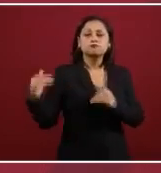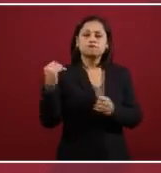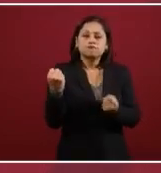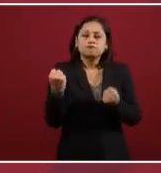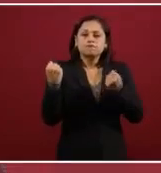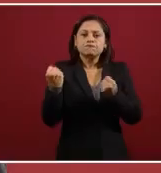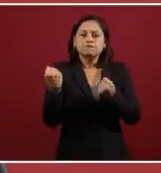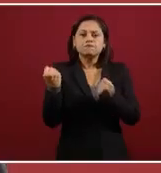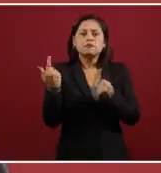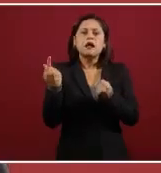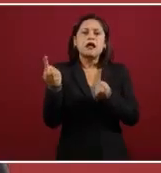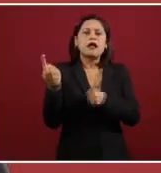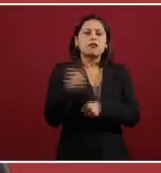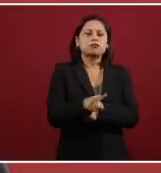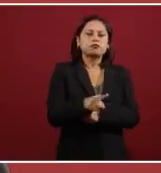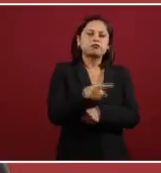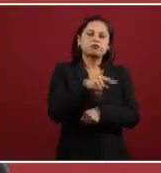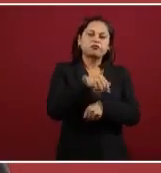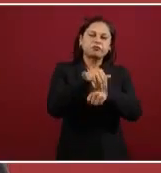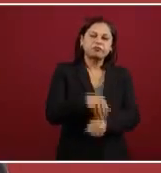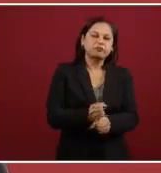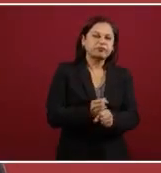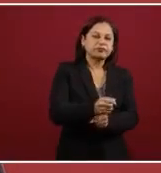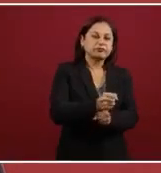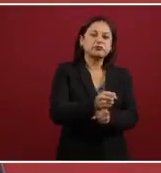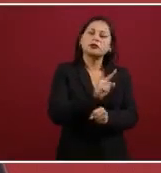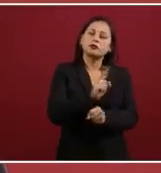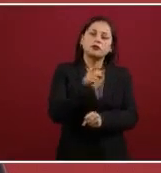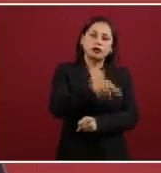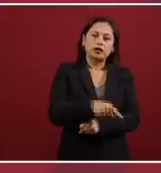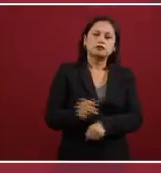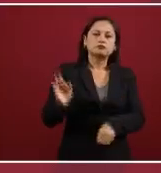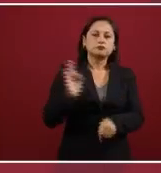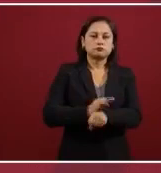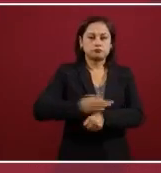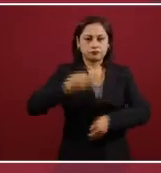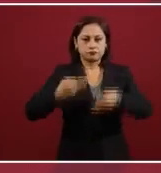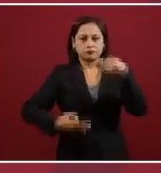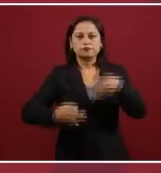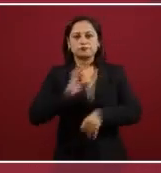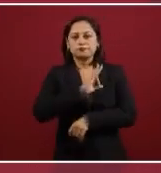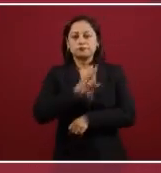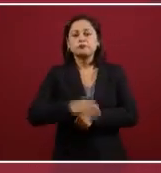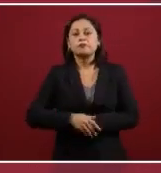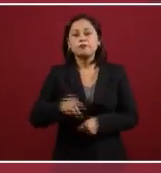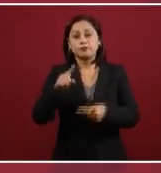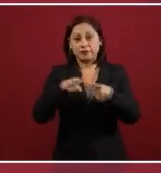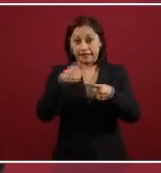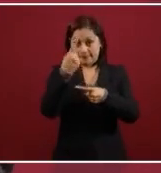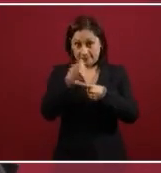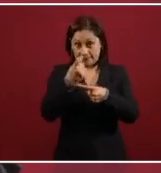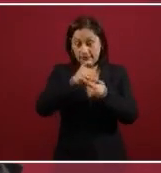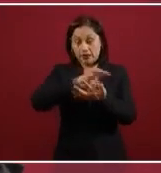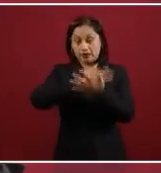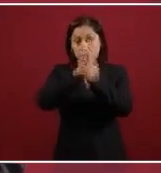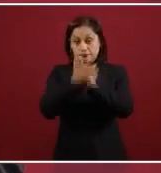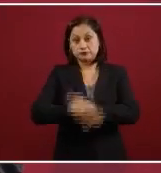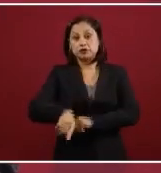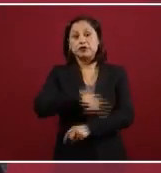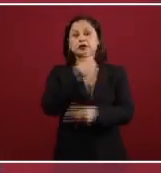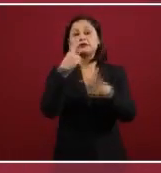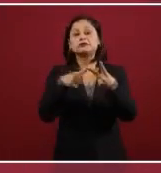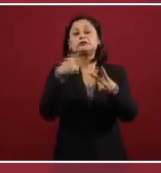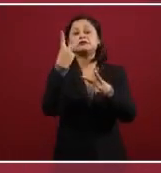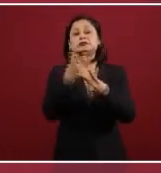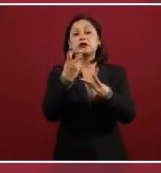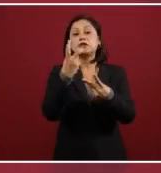Esa fue una transformación. La segunda transformación fue la que encabezó el mejor